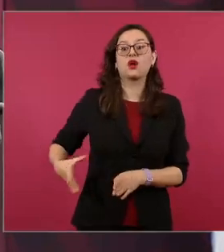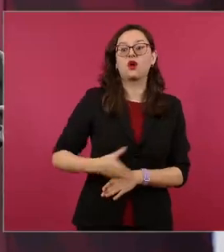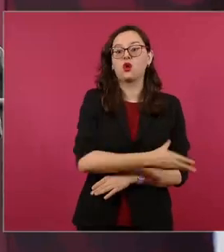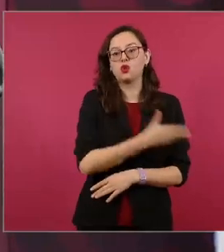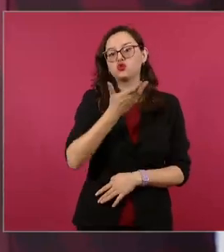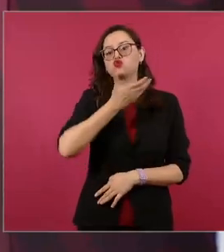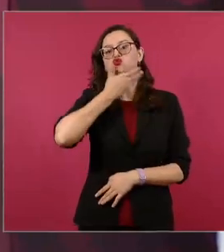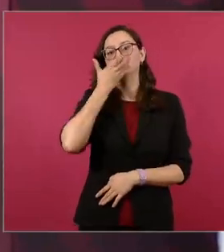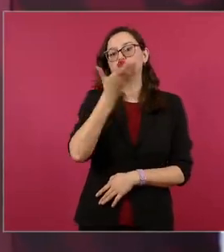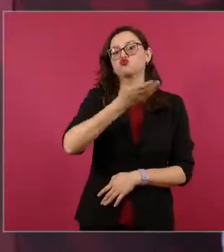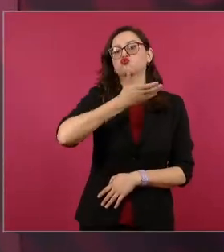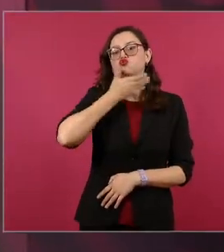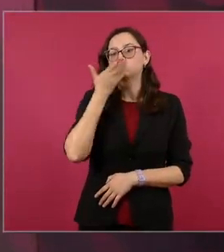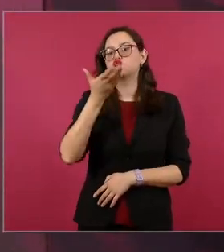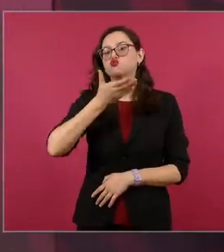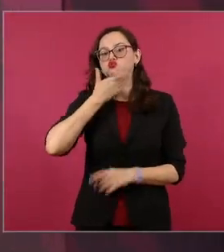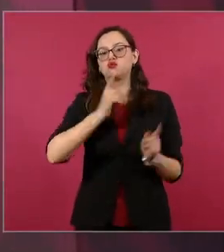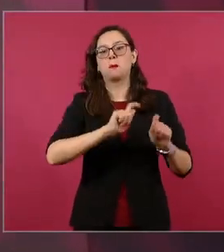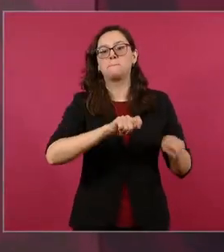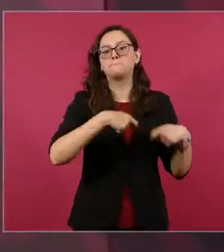eso era lo que se hacía